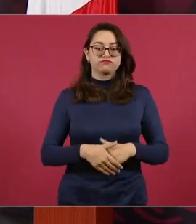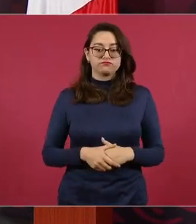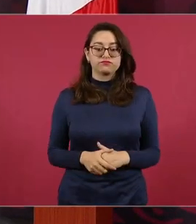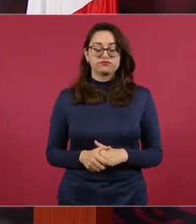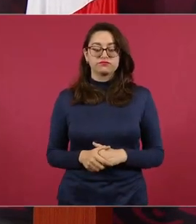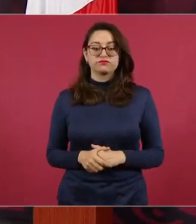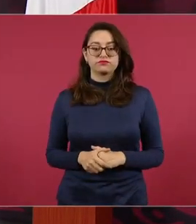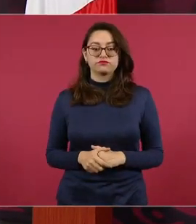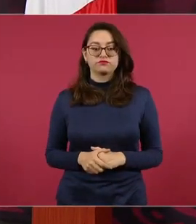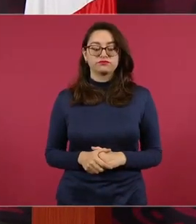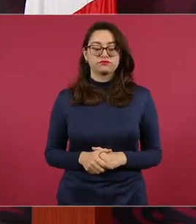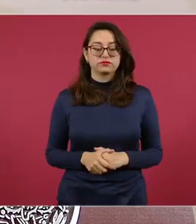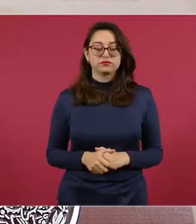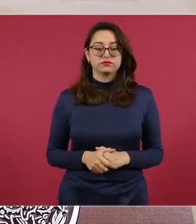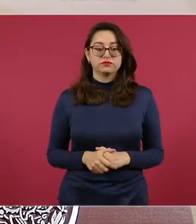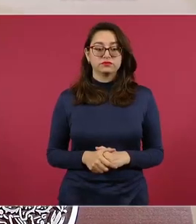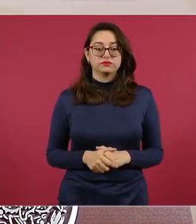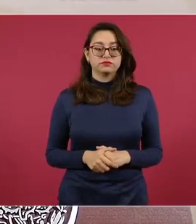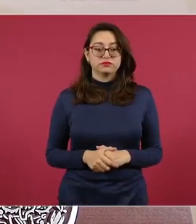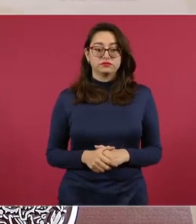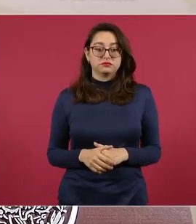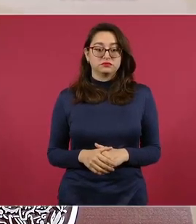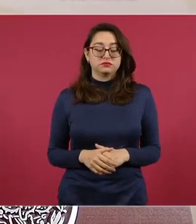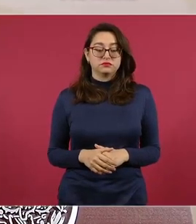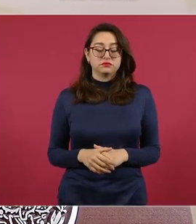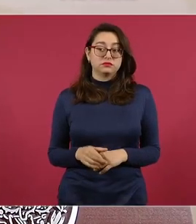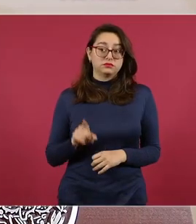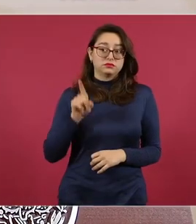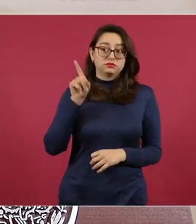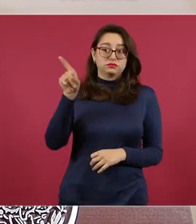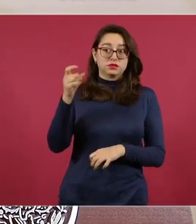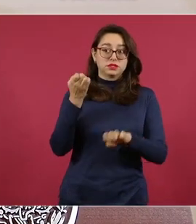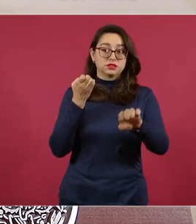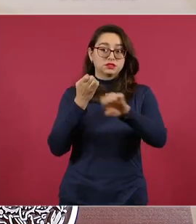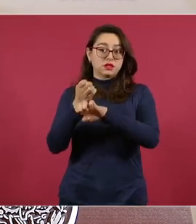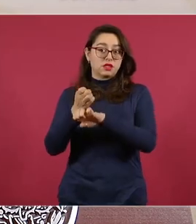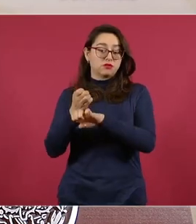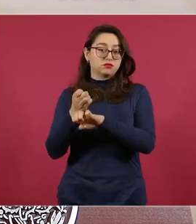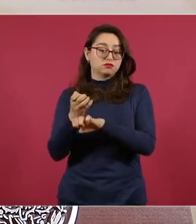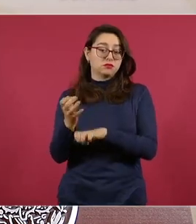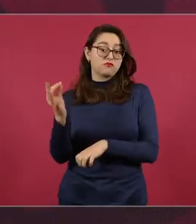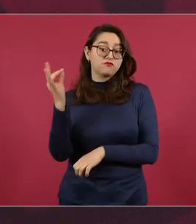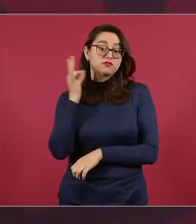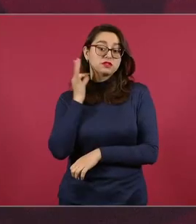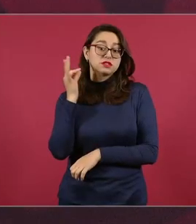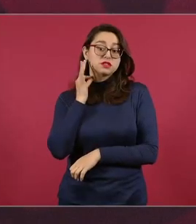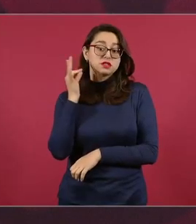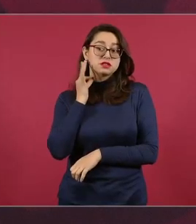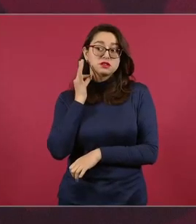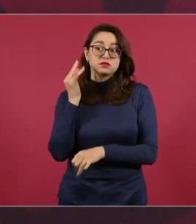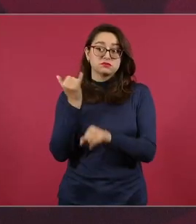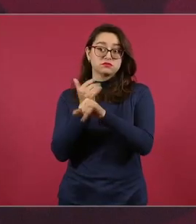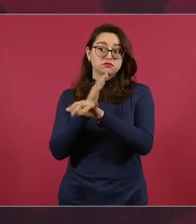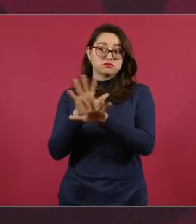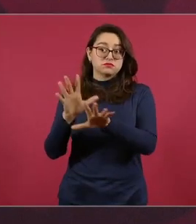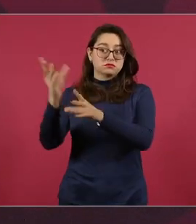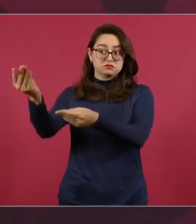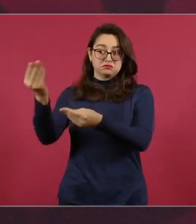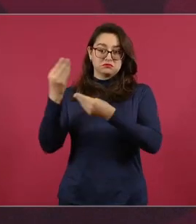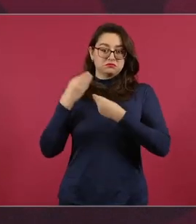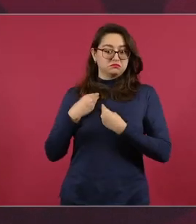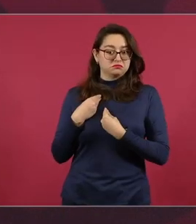enfrentamiento. Eso es lo que se conoce. No pudieron rescatar